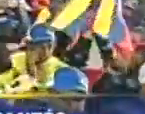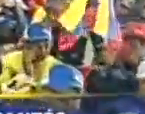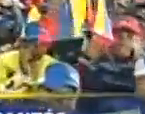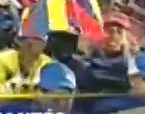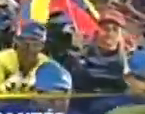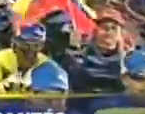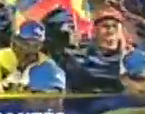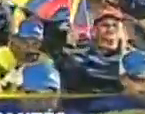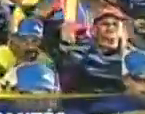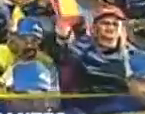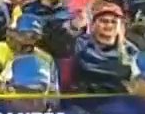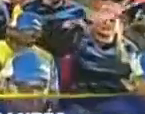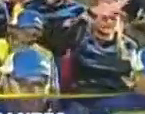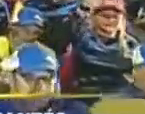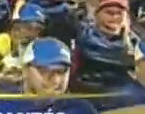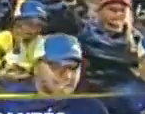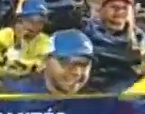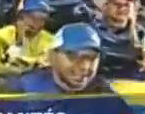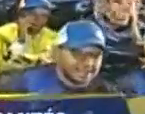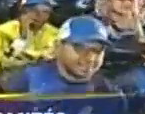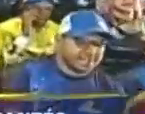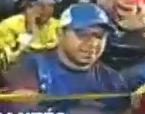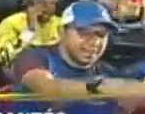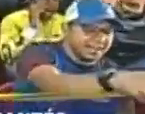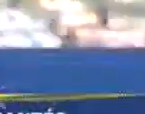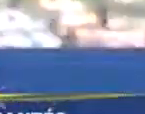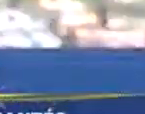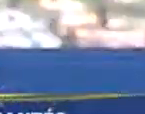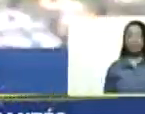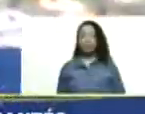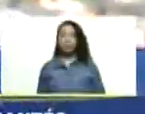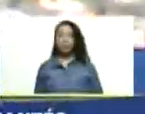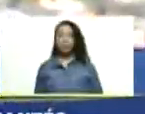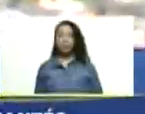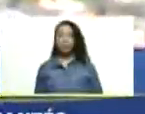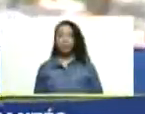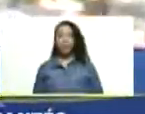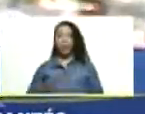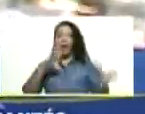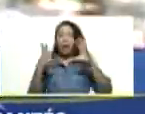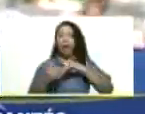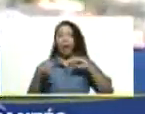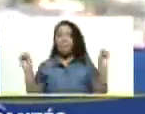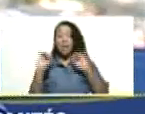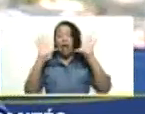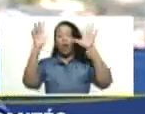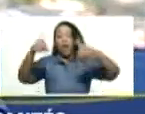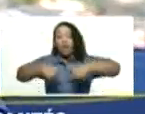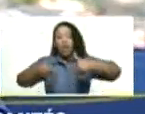Es trabajo, el CLAT es milagro, es esfuerzo.